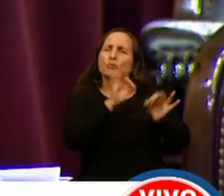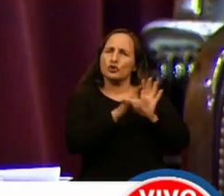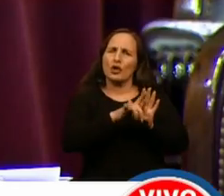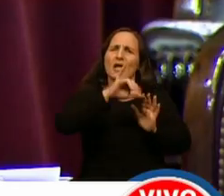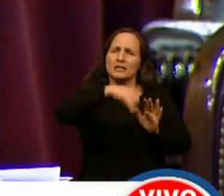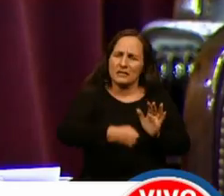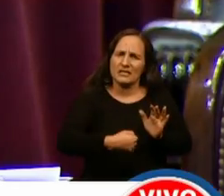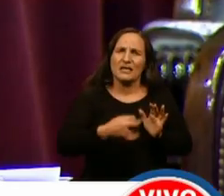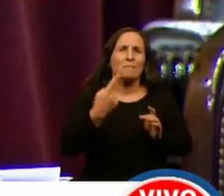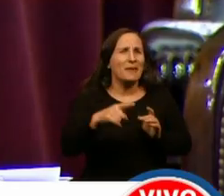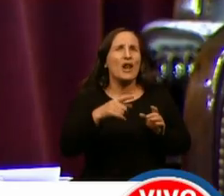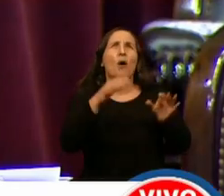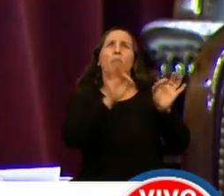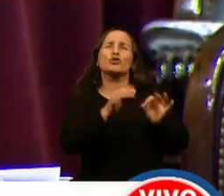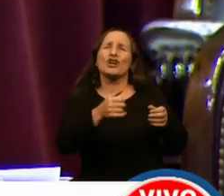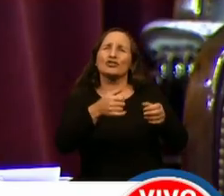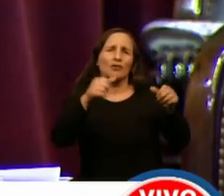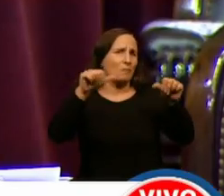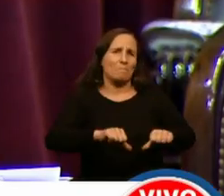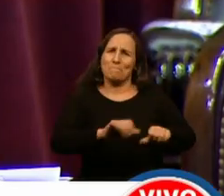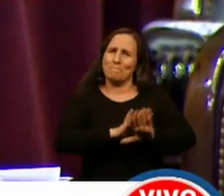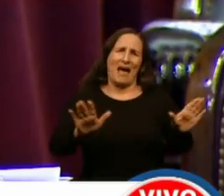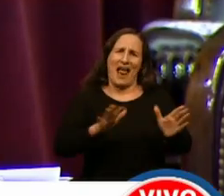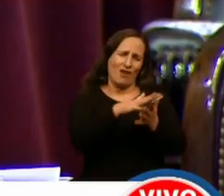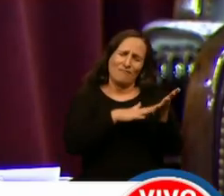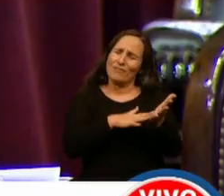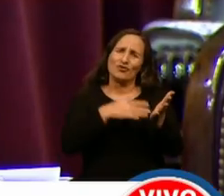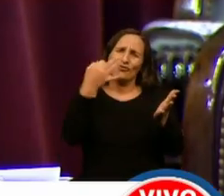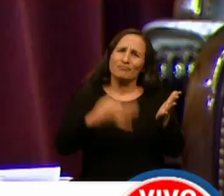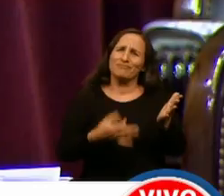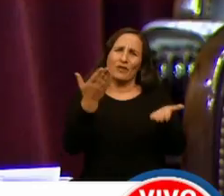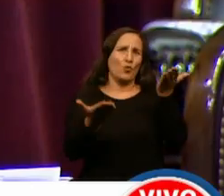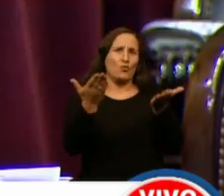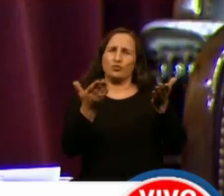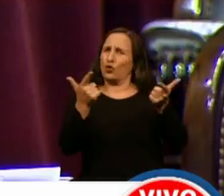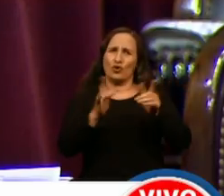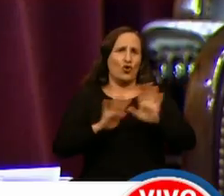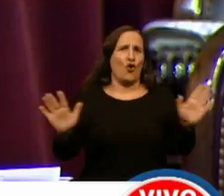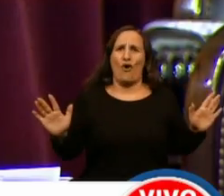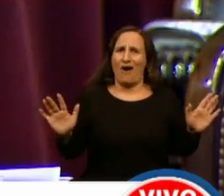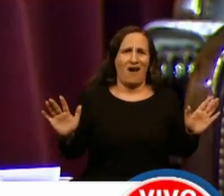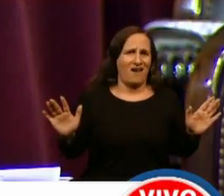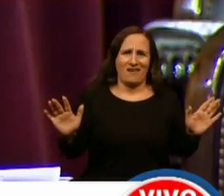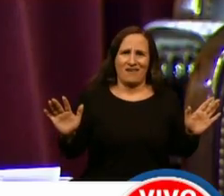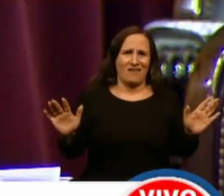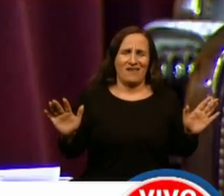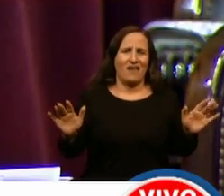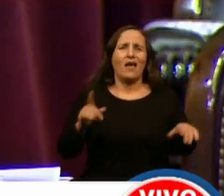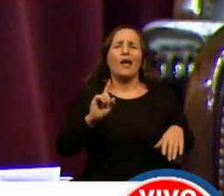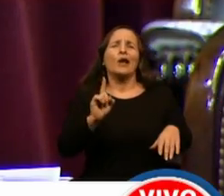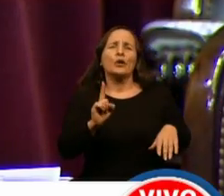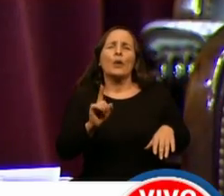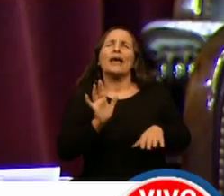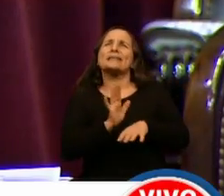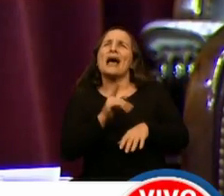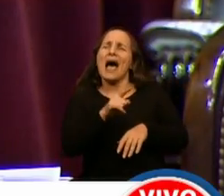debo decir que es malo que se trate de un proyecto que no es justo y que no apunte a realmente a proteger a aquellos que